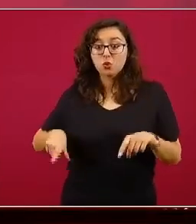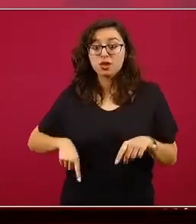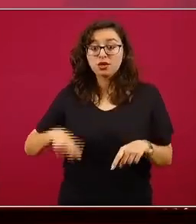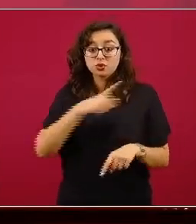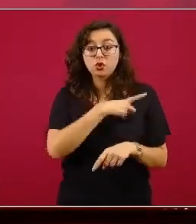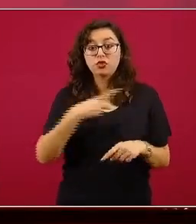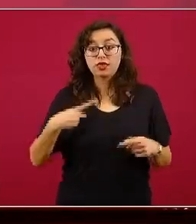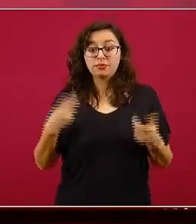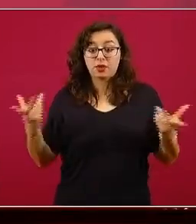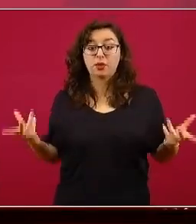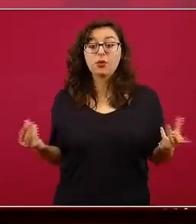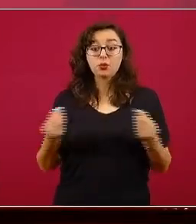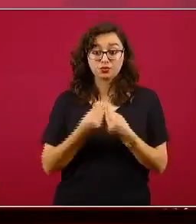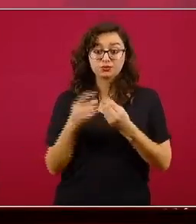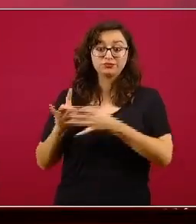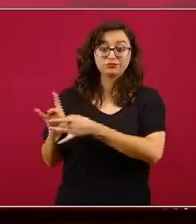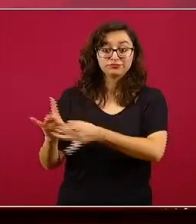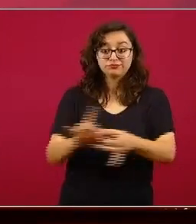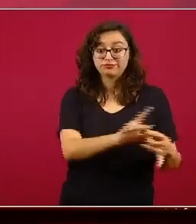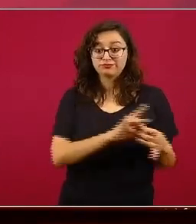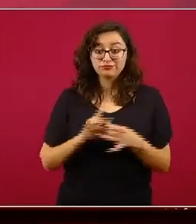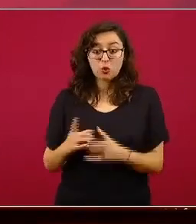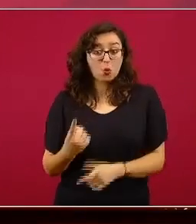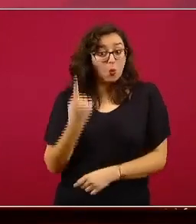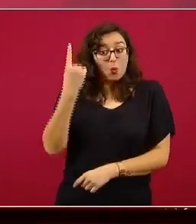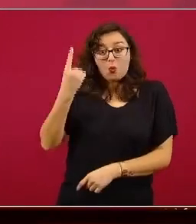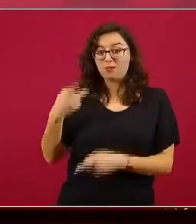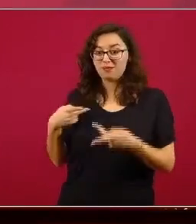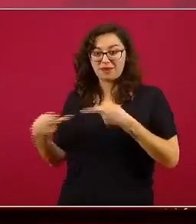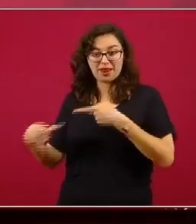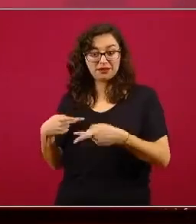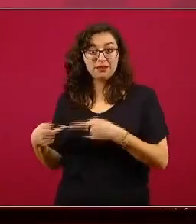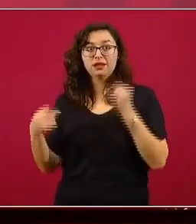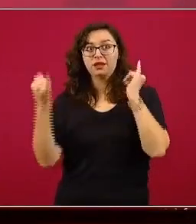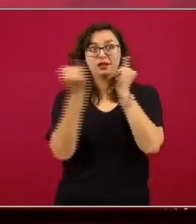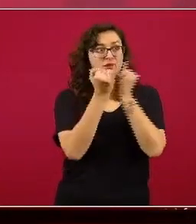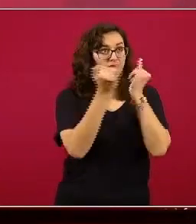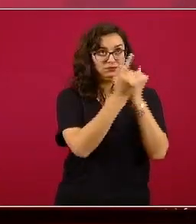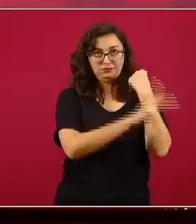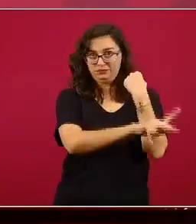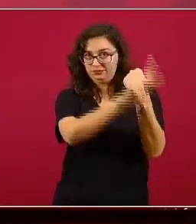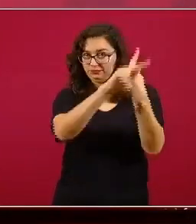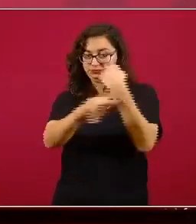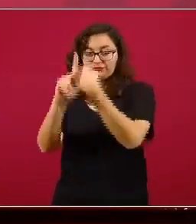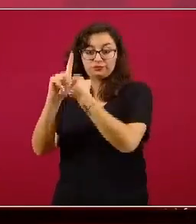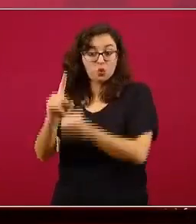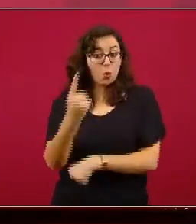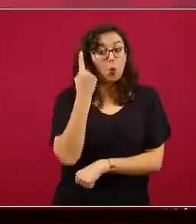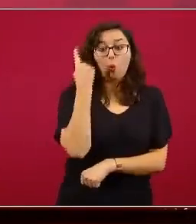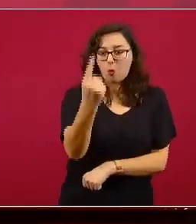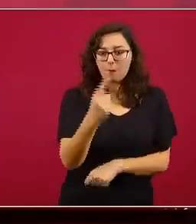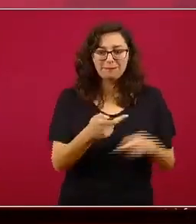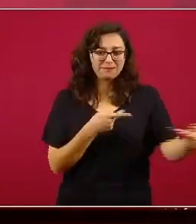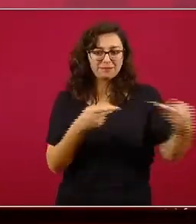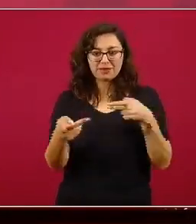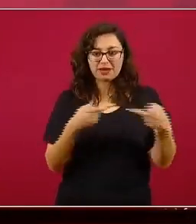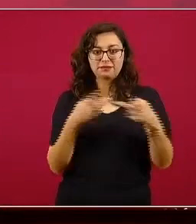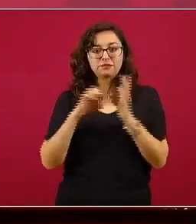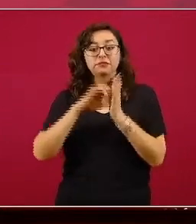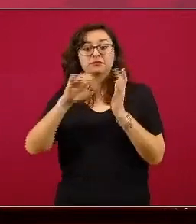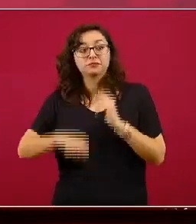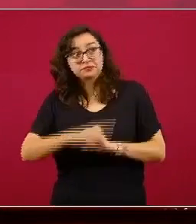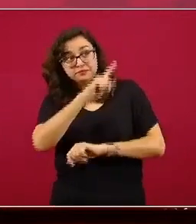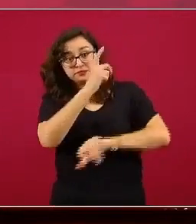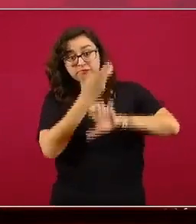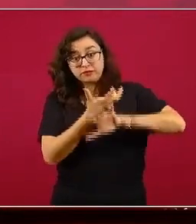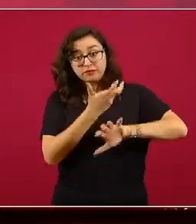Por eso hay un solo plan. En todos los países del mundo hay un plan nacional central. Uso un ejemplo de nuestro país vecino del norte,